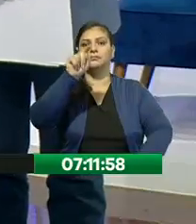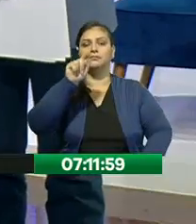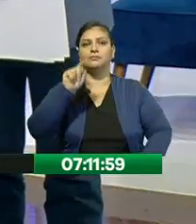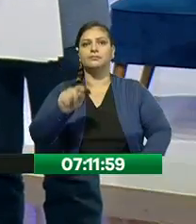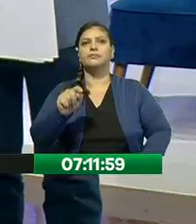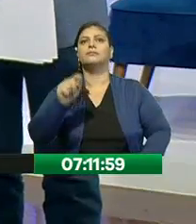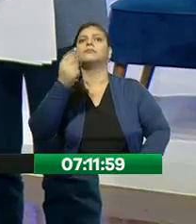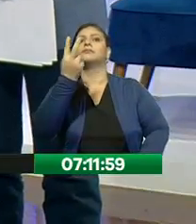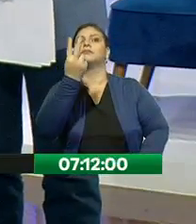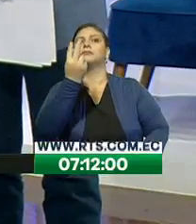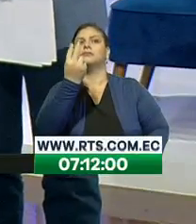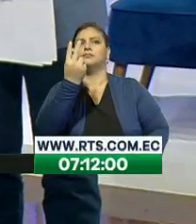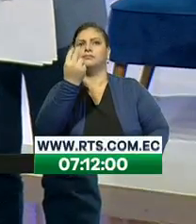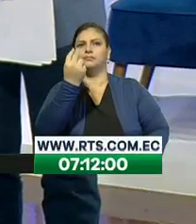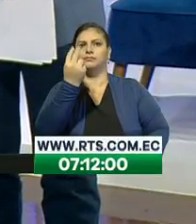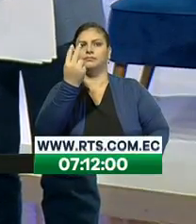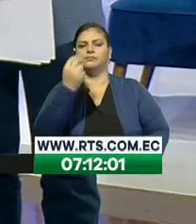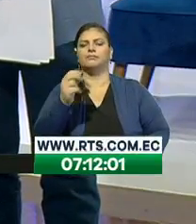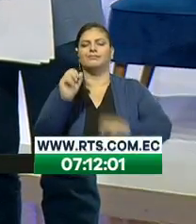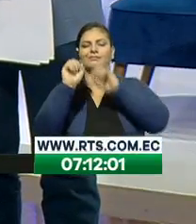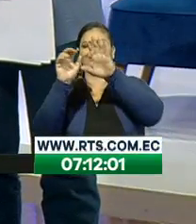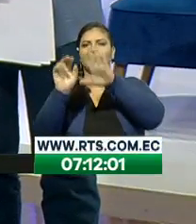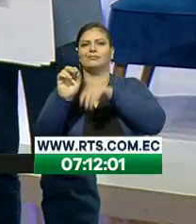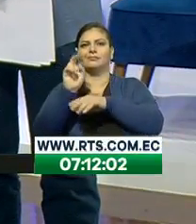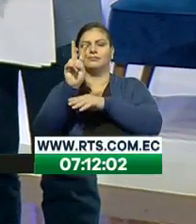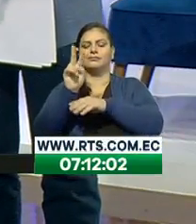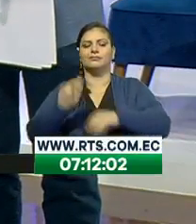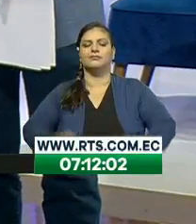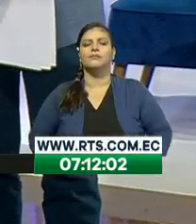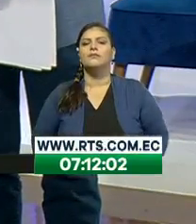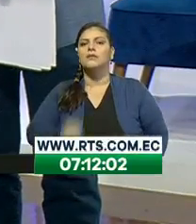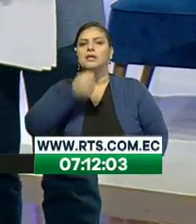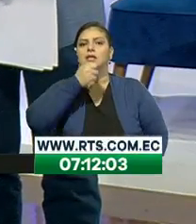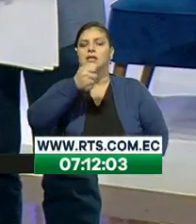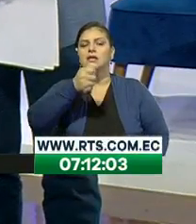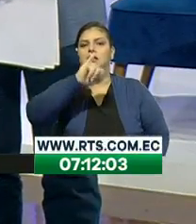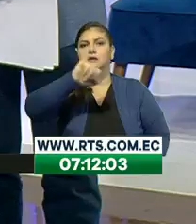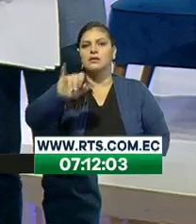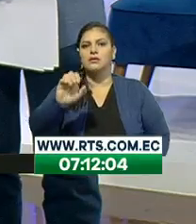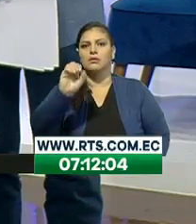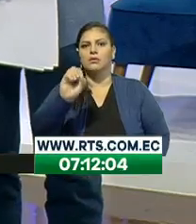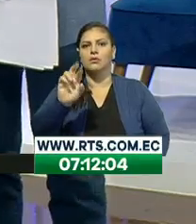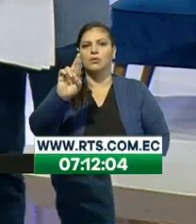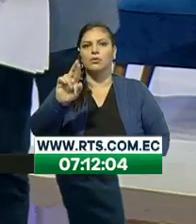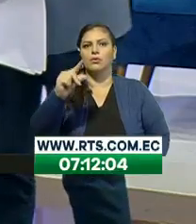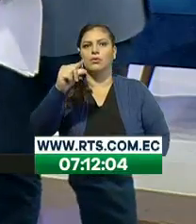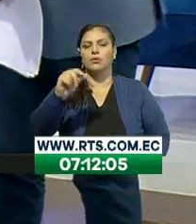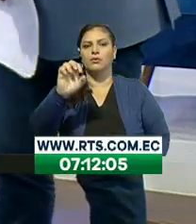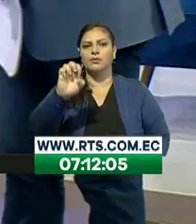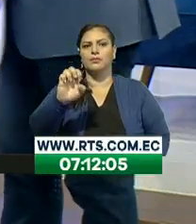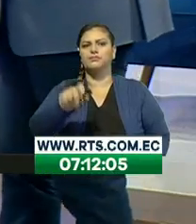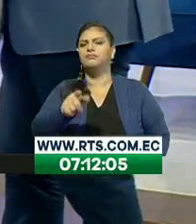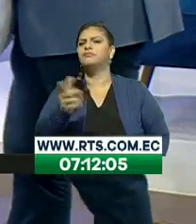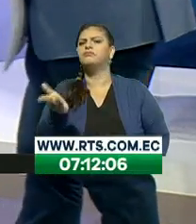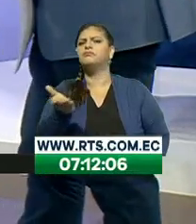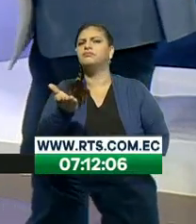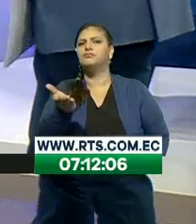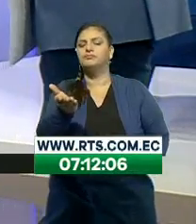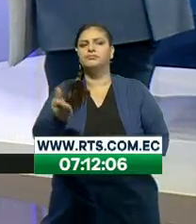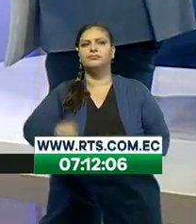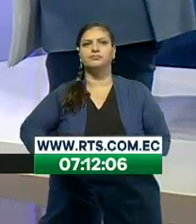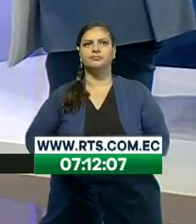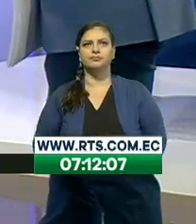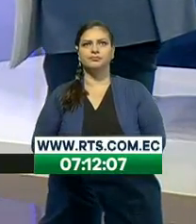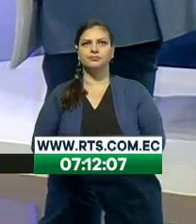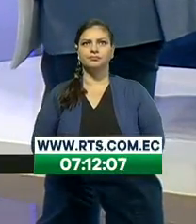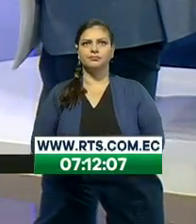Vamos de inmediato con nuestro compañero, vamos con Jorge Salazar, mi querido Jorge, que está en algún punto, vamos a verlo por acá, acá